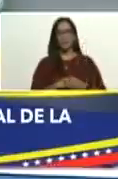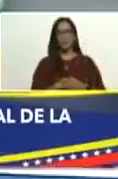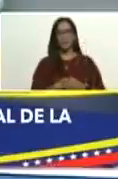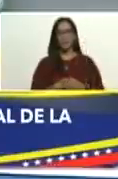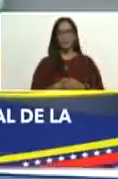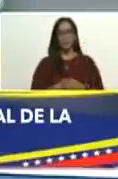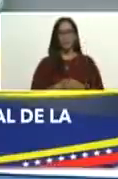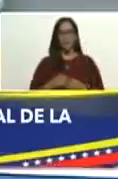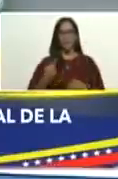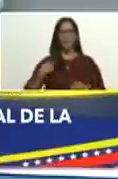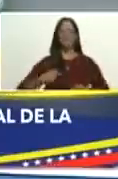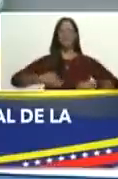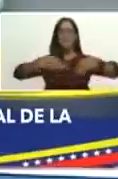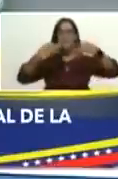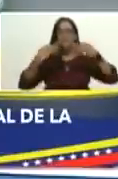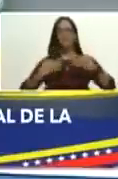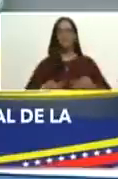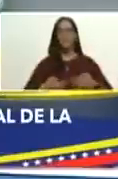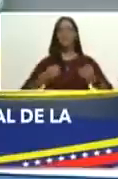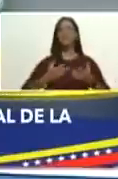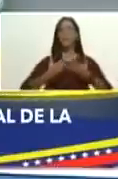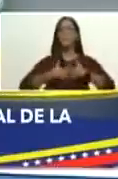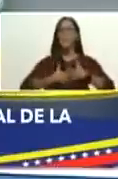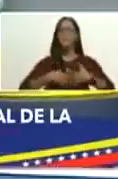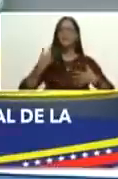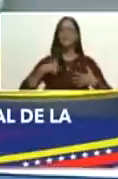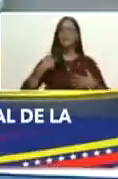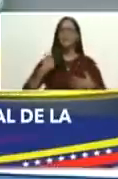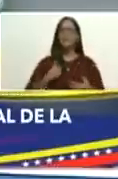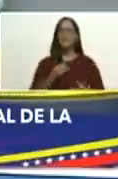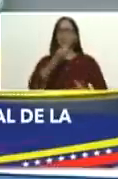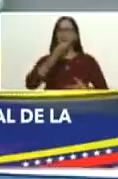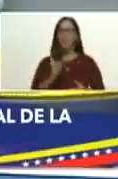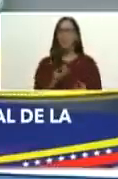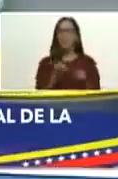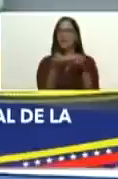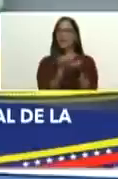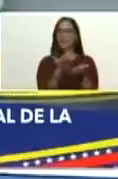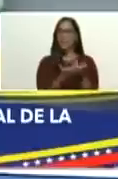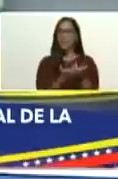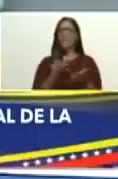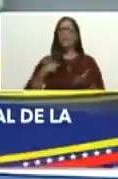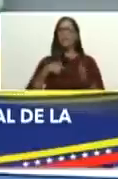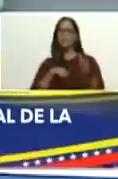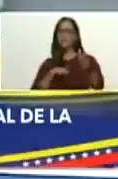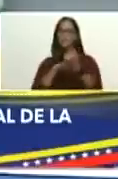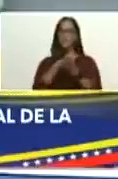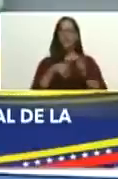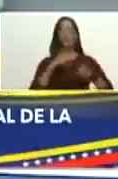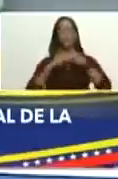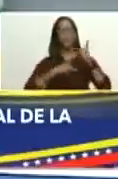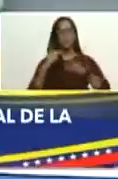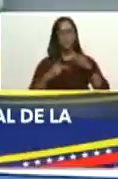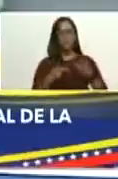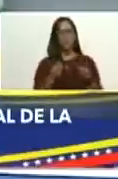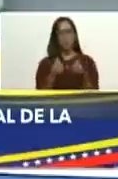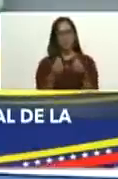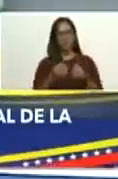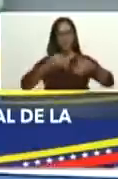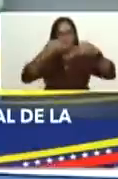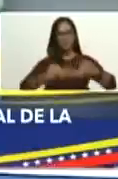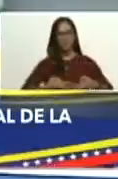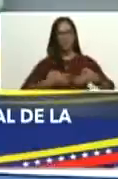la seguridad que esa empresa tiene viabilidad económica y va a tener éxito productivo y comercial. Ten la